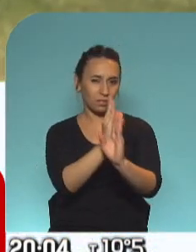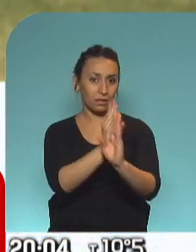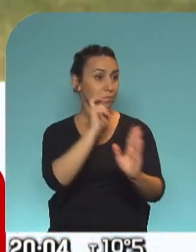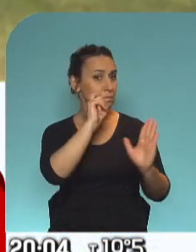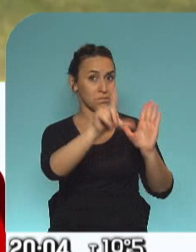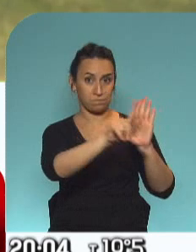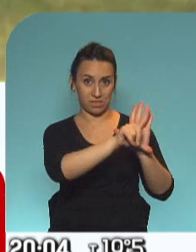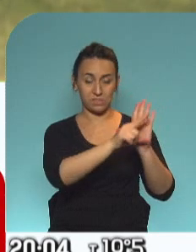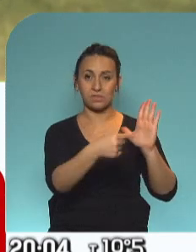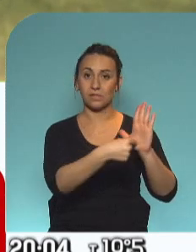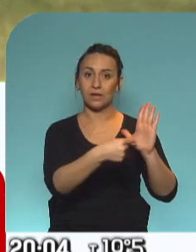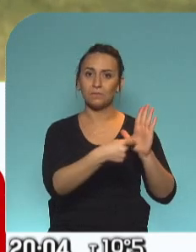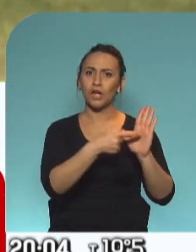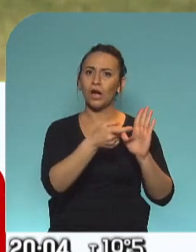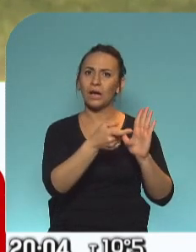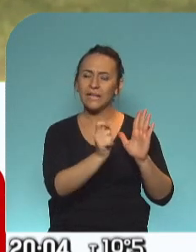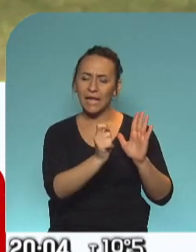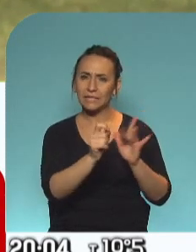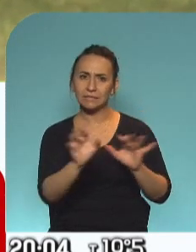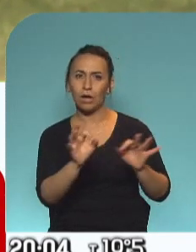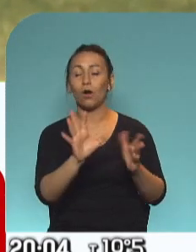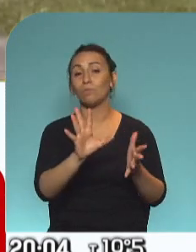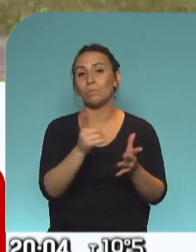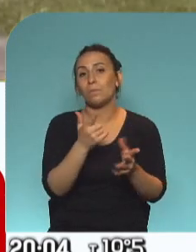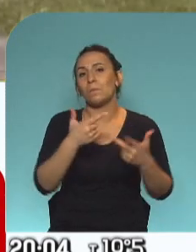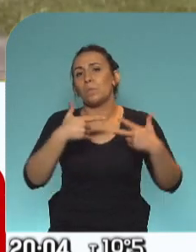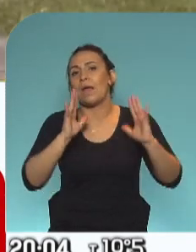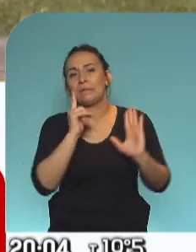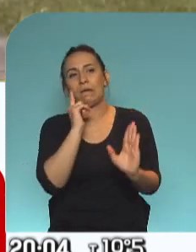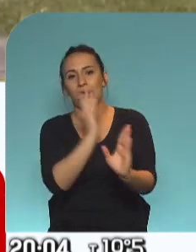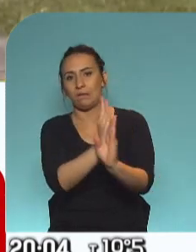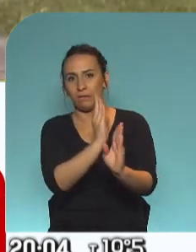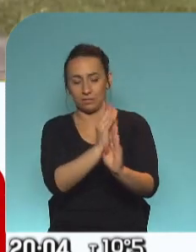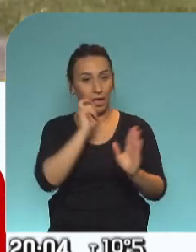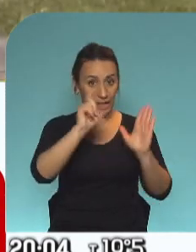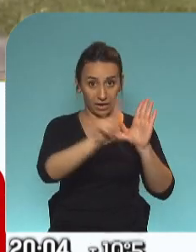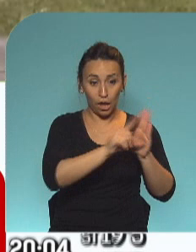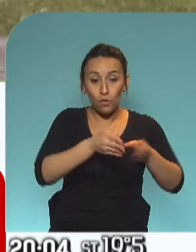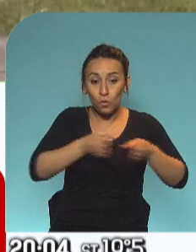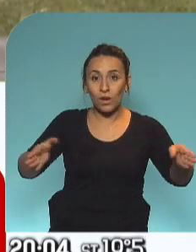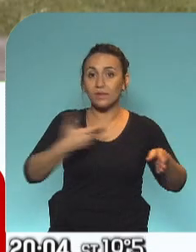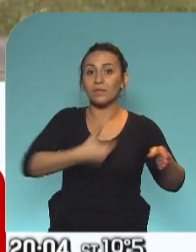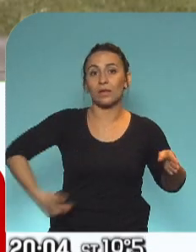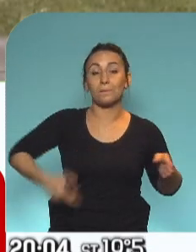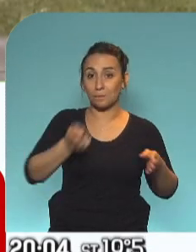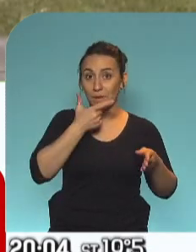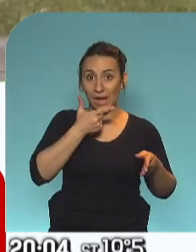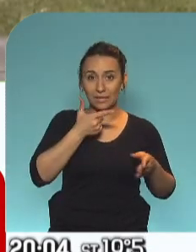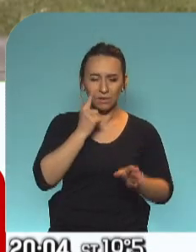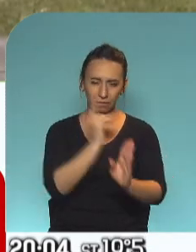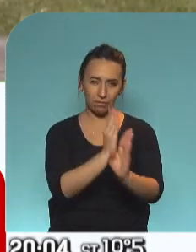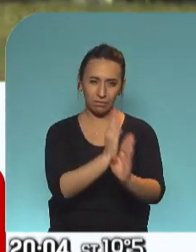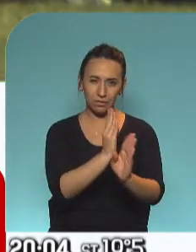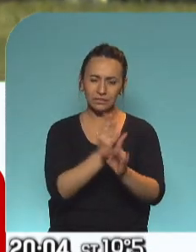afuera, básicamente, del espionaje, o el presunto, podemos decir hasta ahora, espionaje ilegal durante el gobierno de Mauricio Macri? Porque